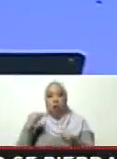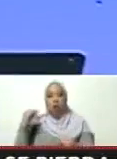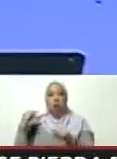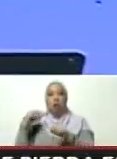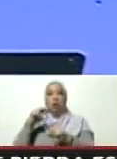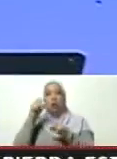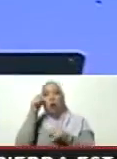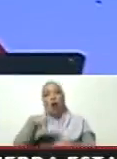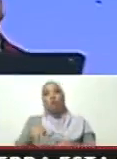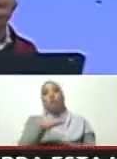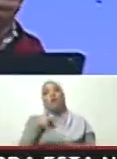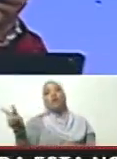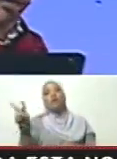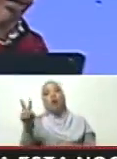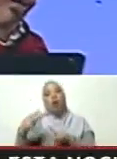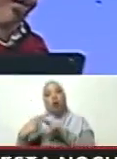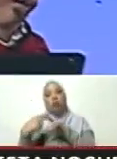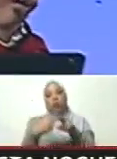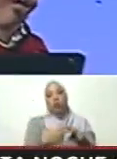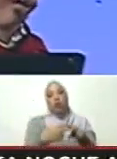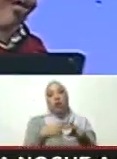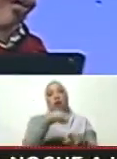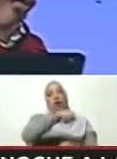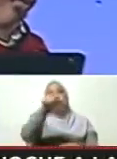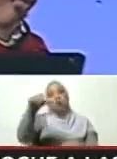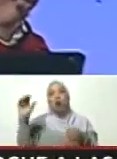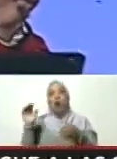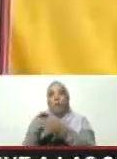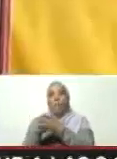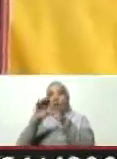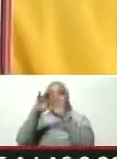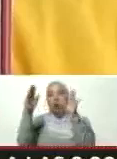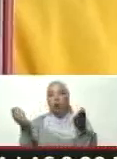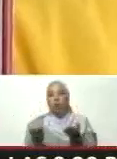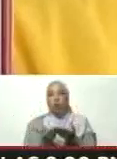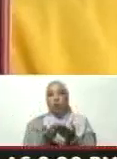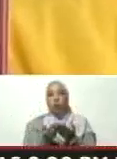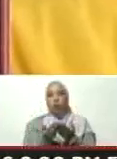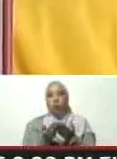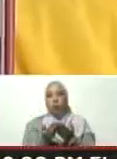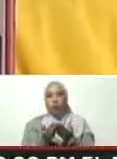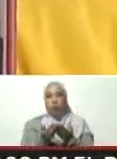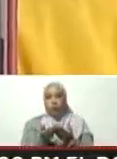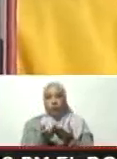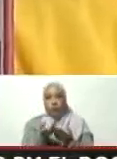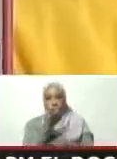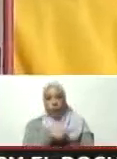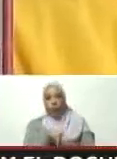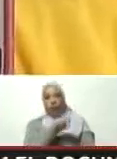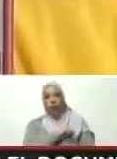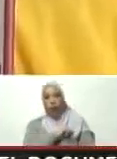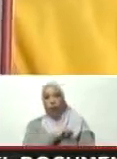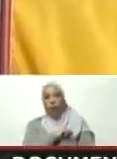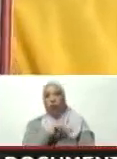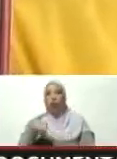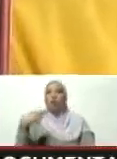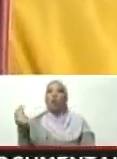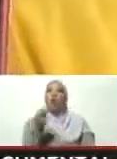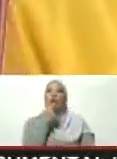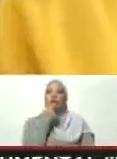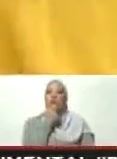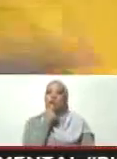al pueblo de Venezuela y a los amigos del mundo en español y próximamente en inglés, si me da